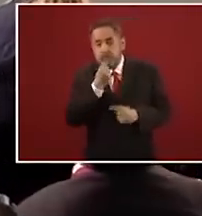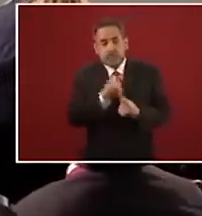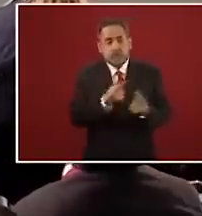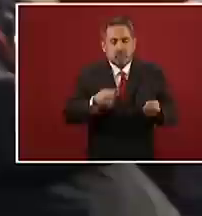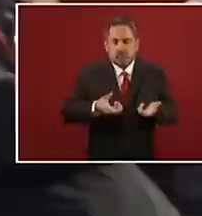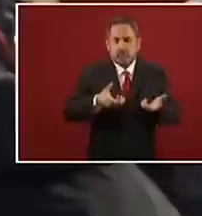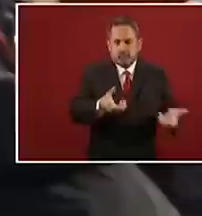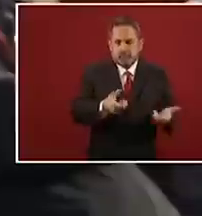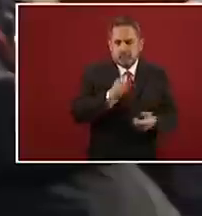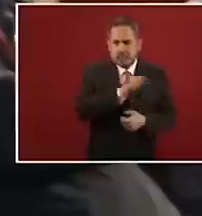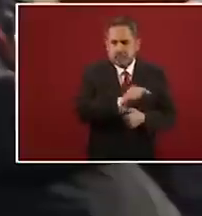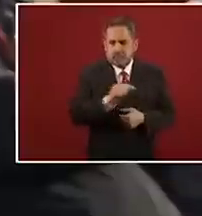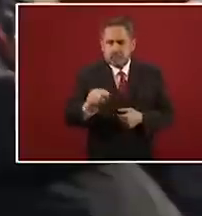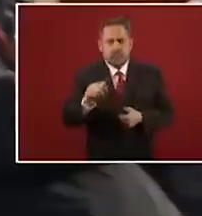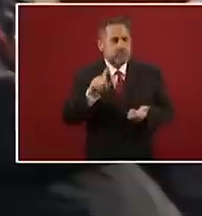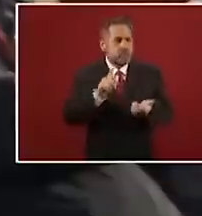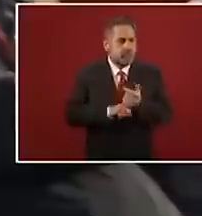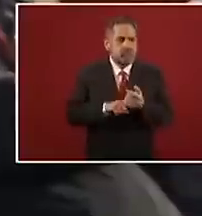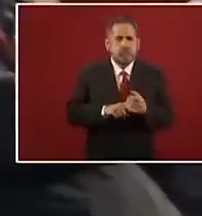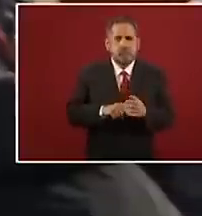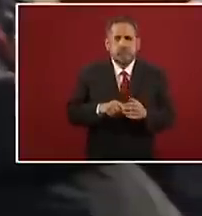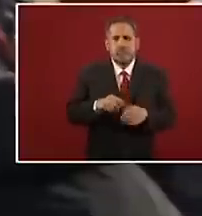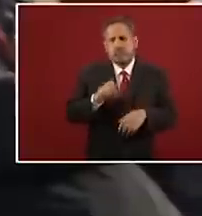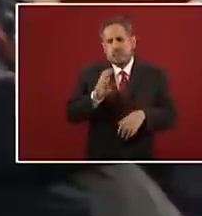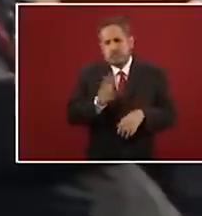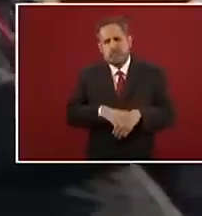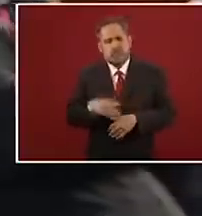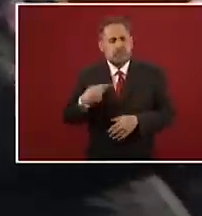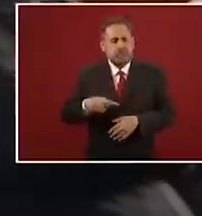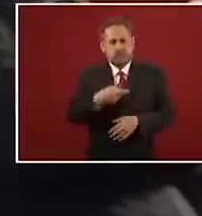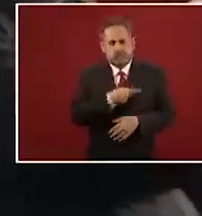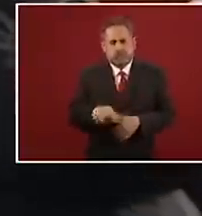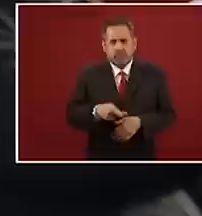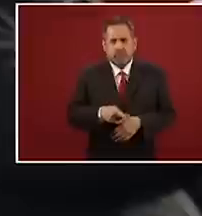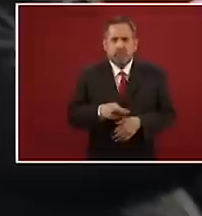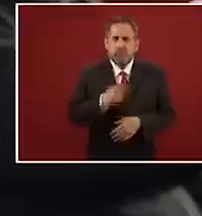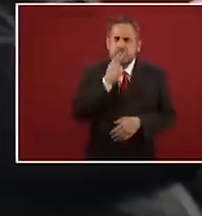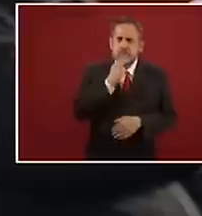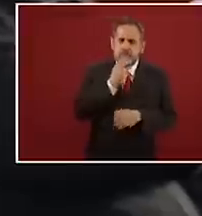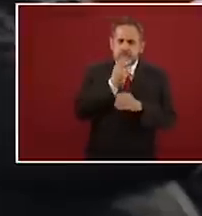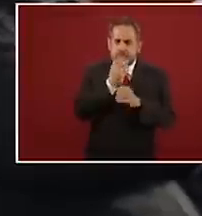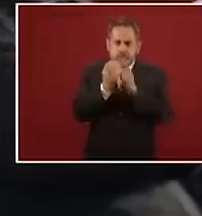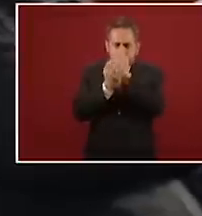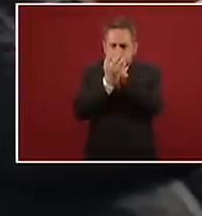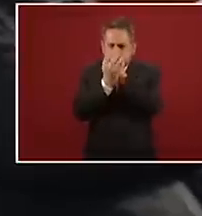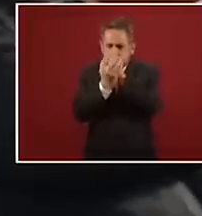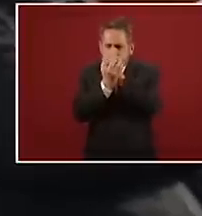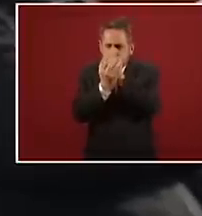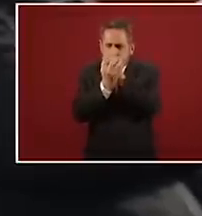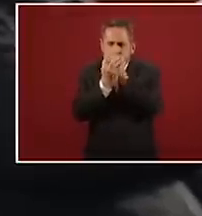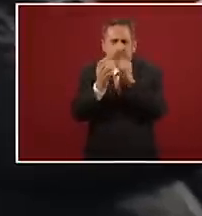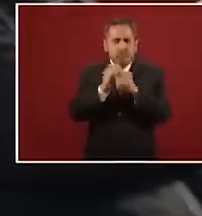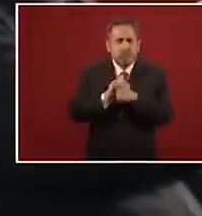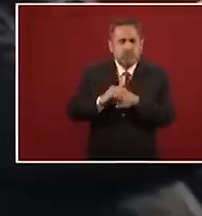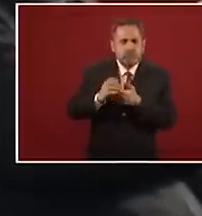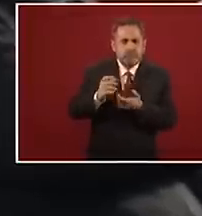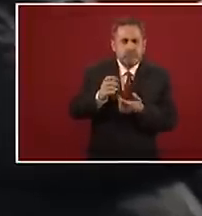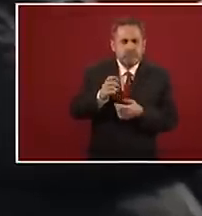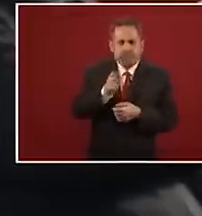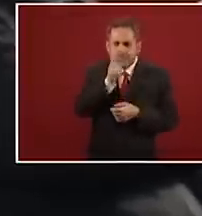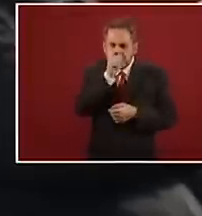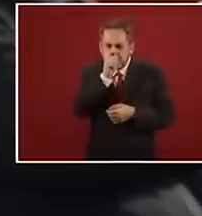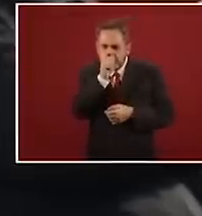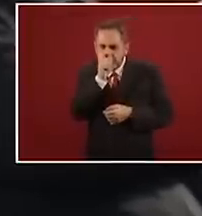situación de calle, sino de clase baja y media baja, usan la mona y el activo, que es una de las drogas más consumidas en